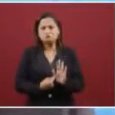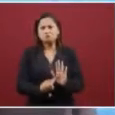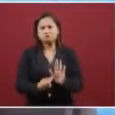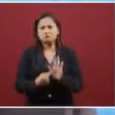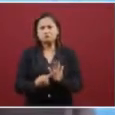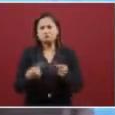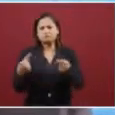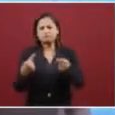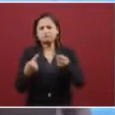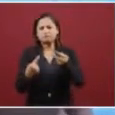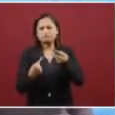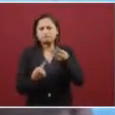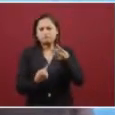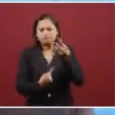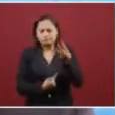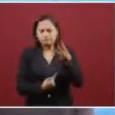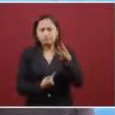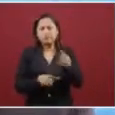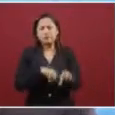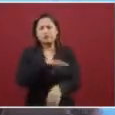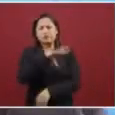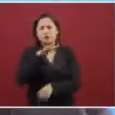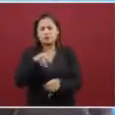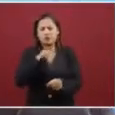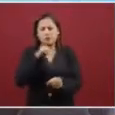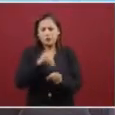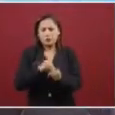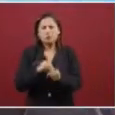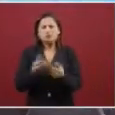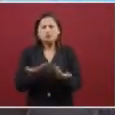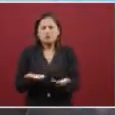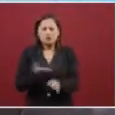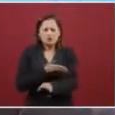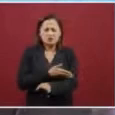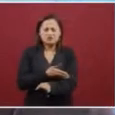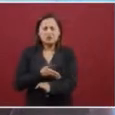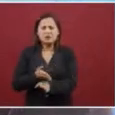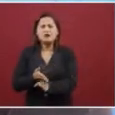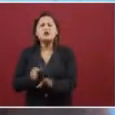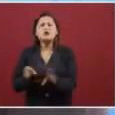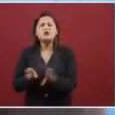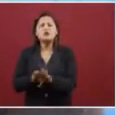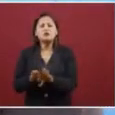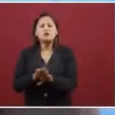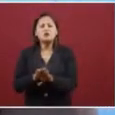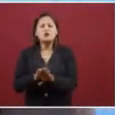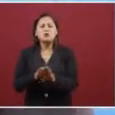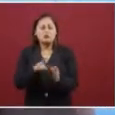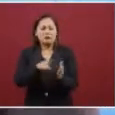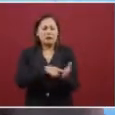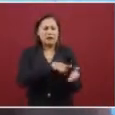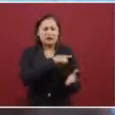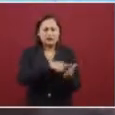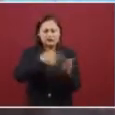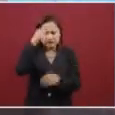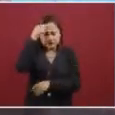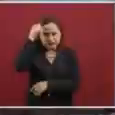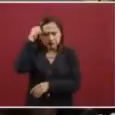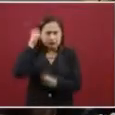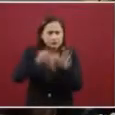de lo que hemos tomado para la decisión de la cancelación del aeropuerto